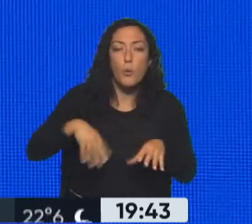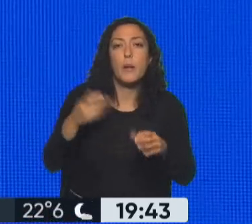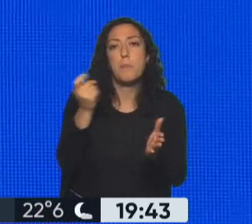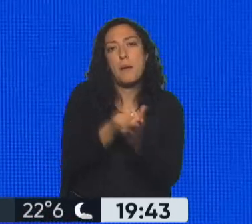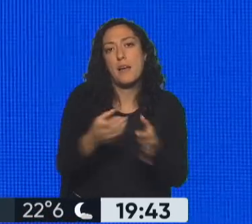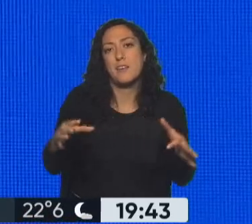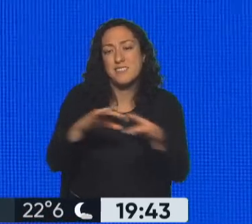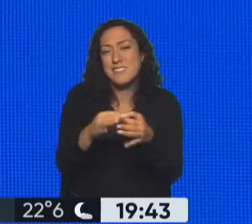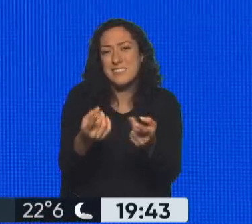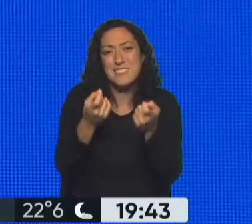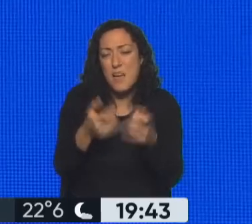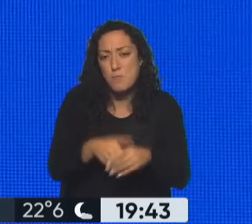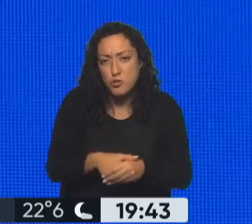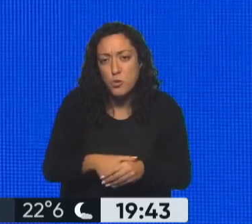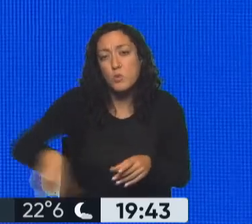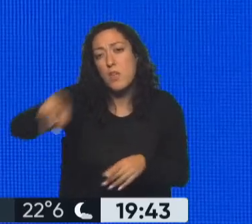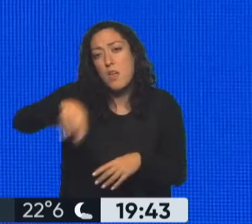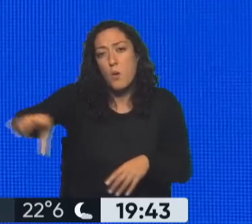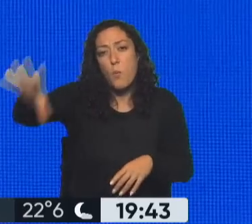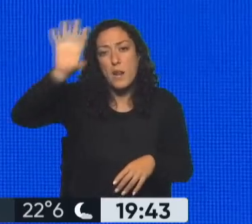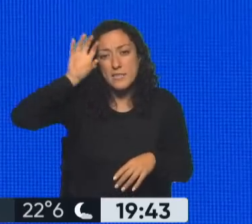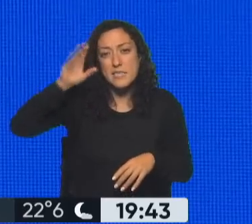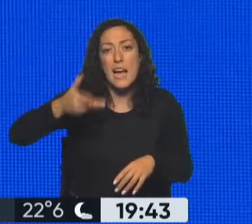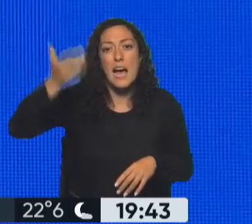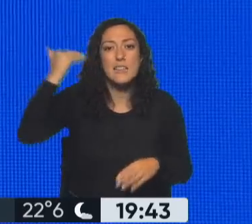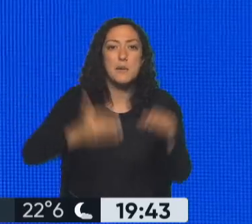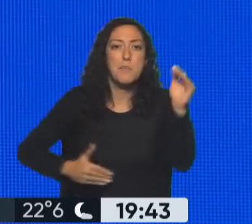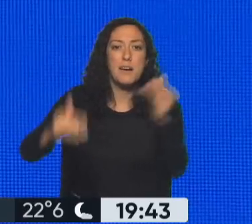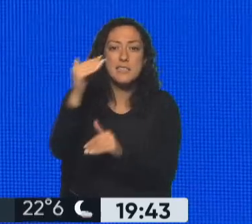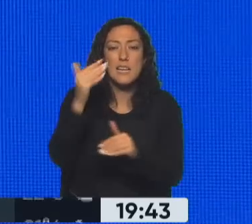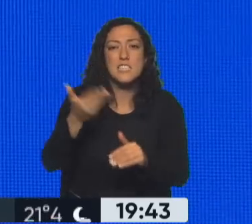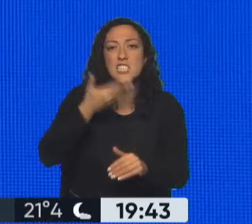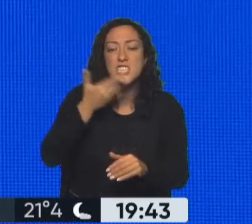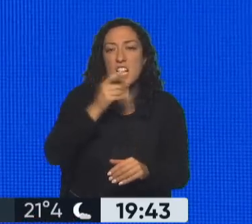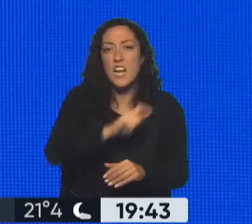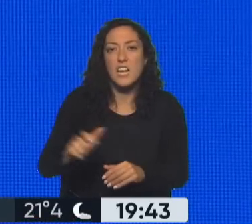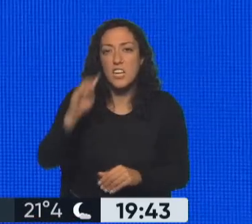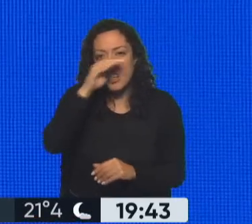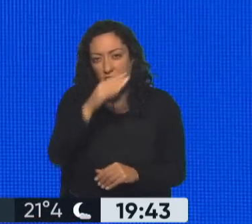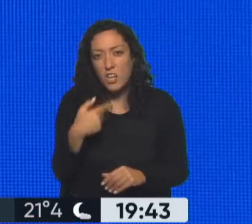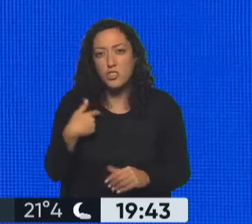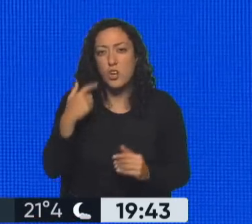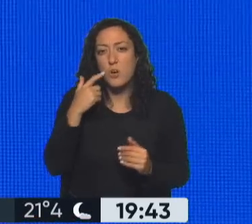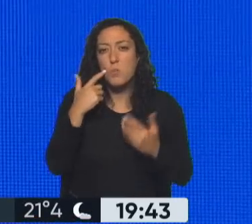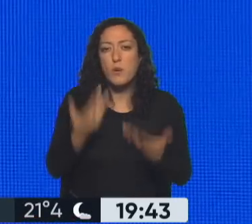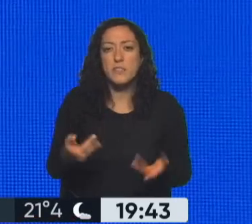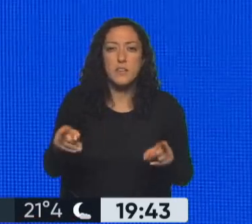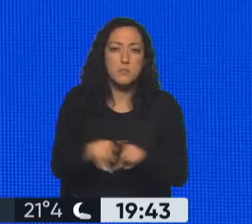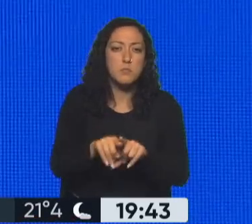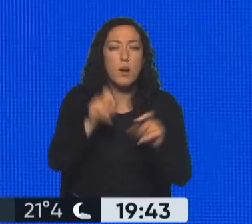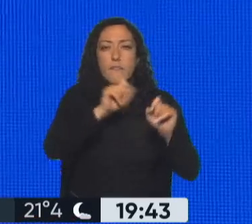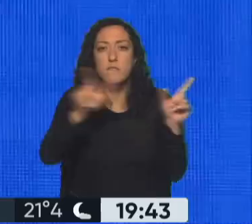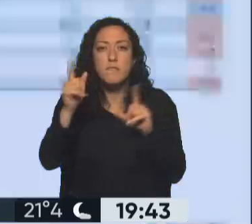Miren, ustedes se acuerdan que en la charla magistral de Río Negro mostré, a ver por favor si le